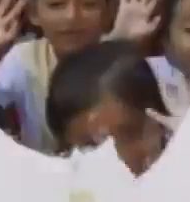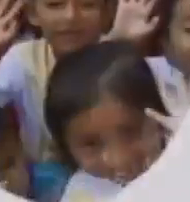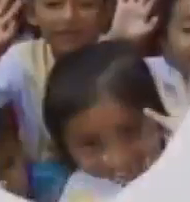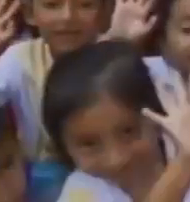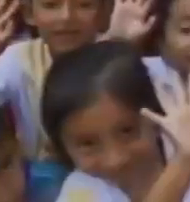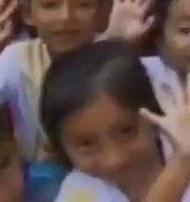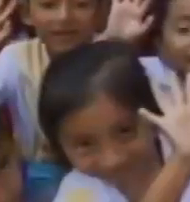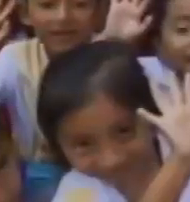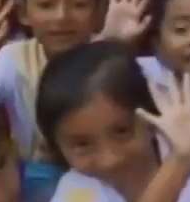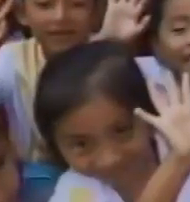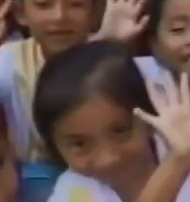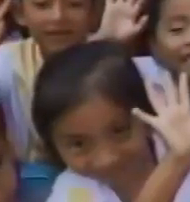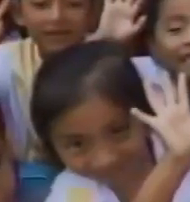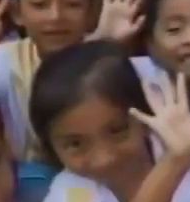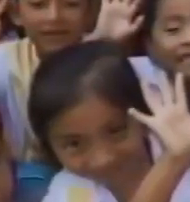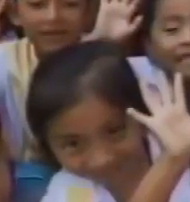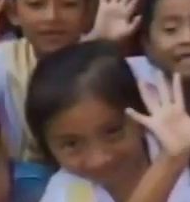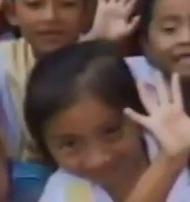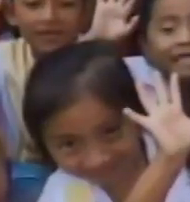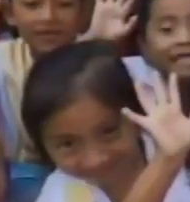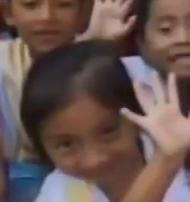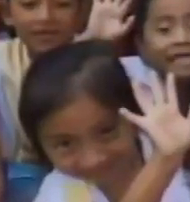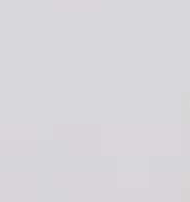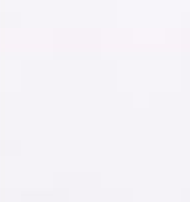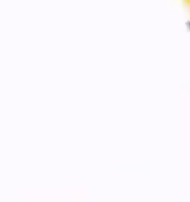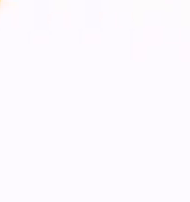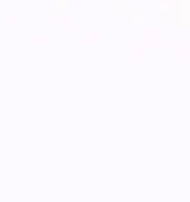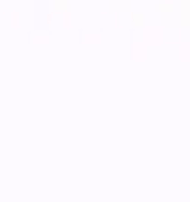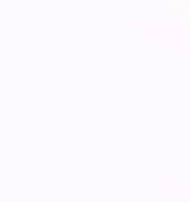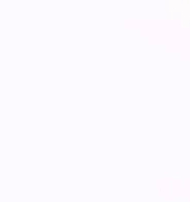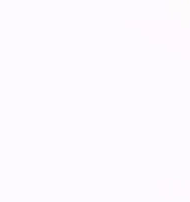A continuación, Matemática, primero primaria.